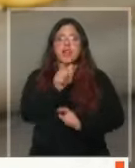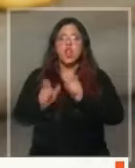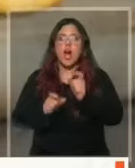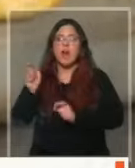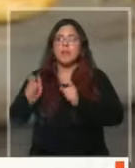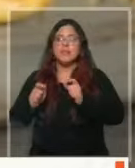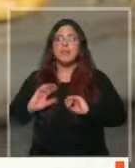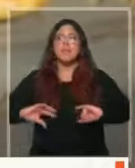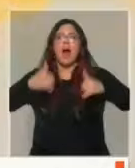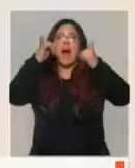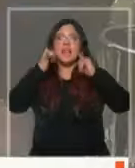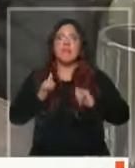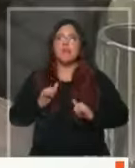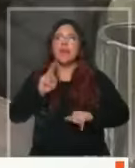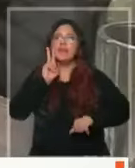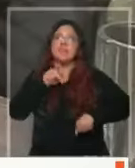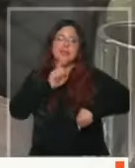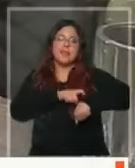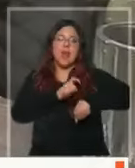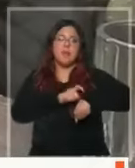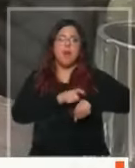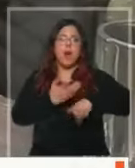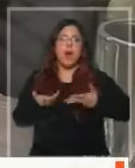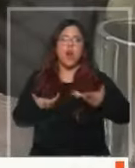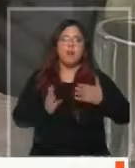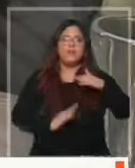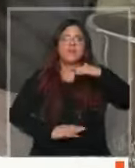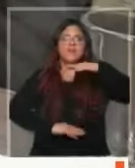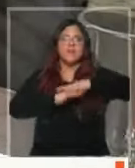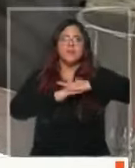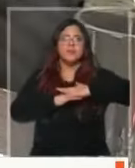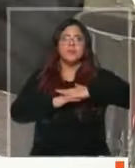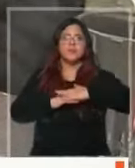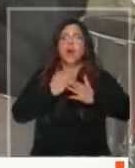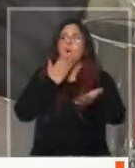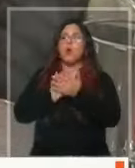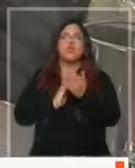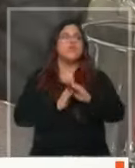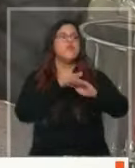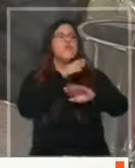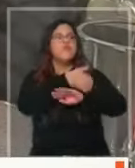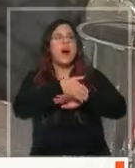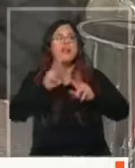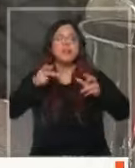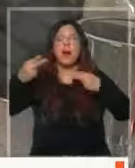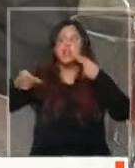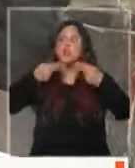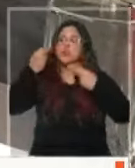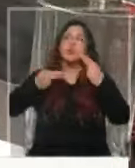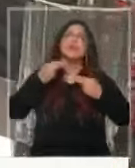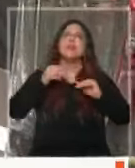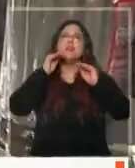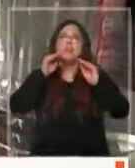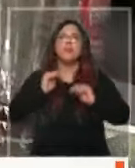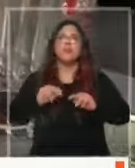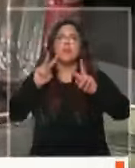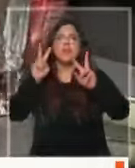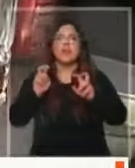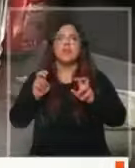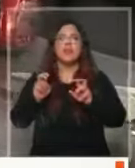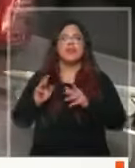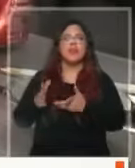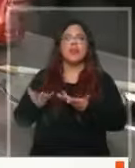límite. Por lo general, uno cuando va a tenedores libres de sushi, son como los rolls los más